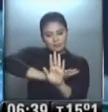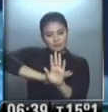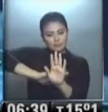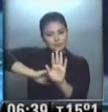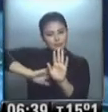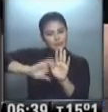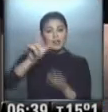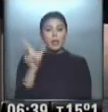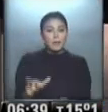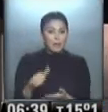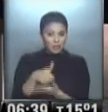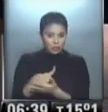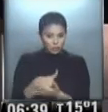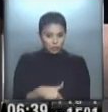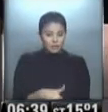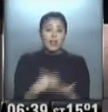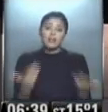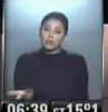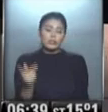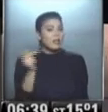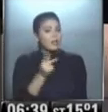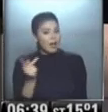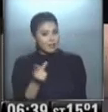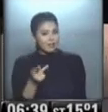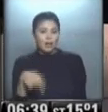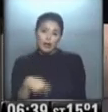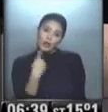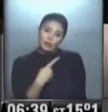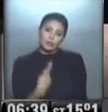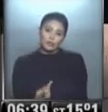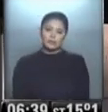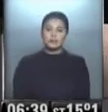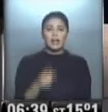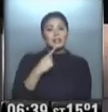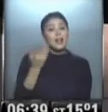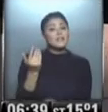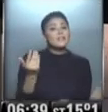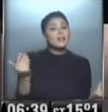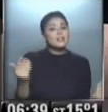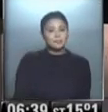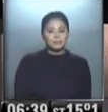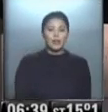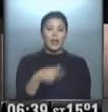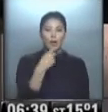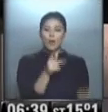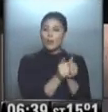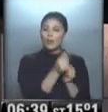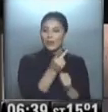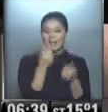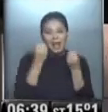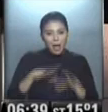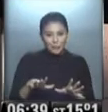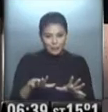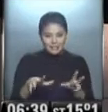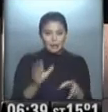región patagónica. Y entonces, Cari, lo nuestro, ¿no? A ver. Lo nuestro, ahí vamos con Cari. A recorrer